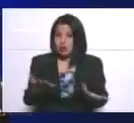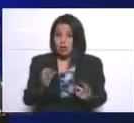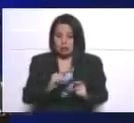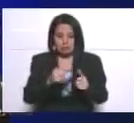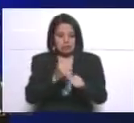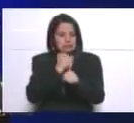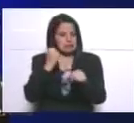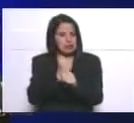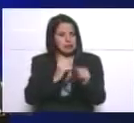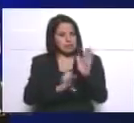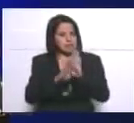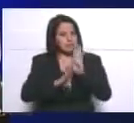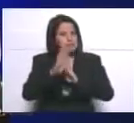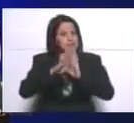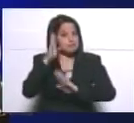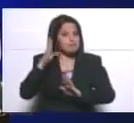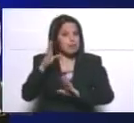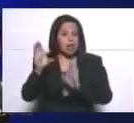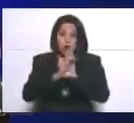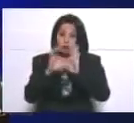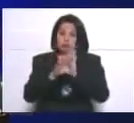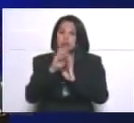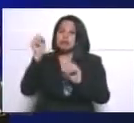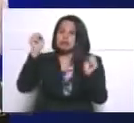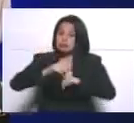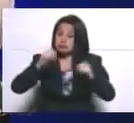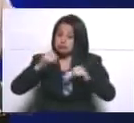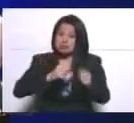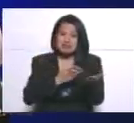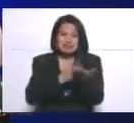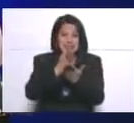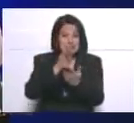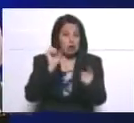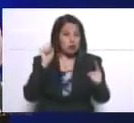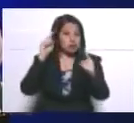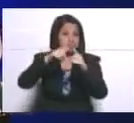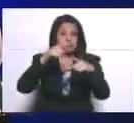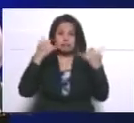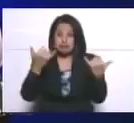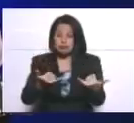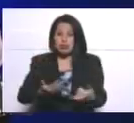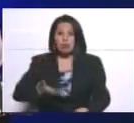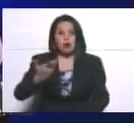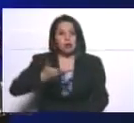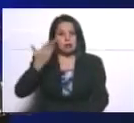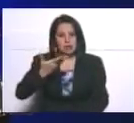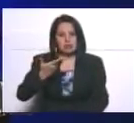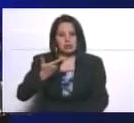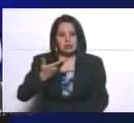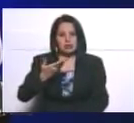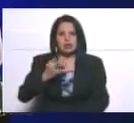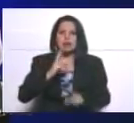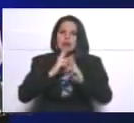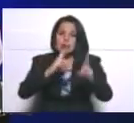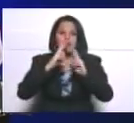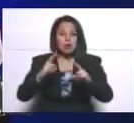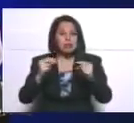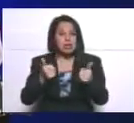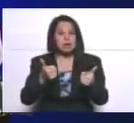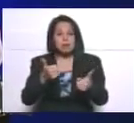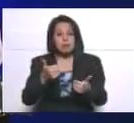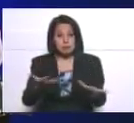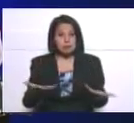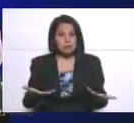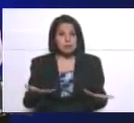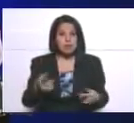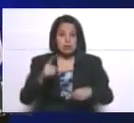la constituyente sí tiene un gran sentido y tuvo un gran sentido y va a tener además un gran sentido en lo estratégico. No